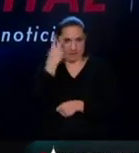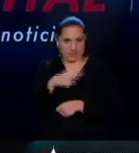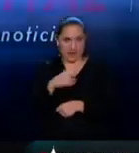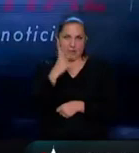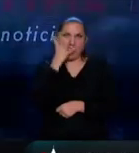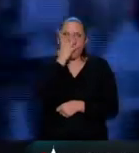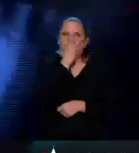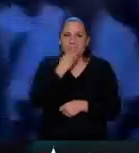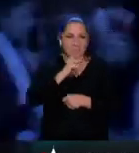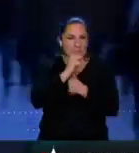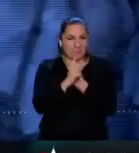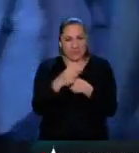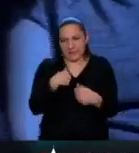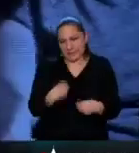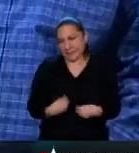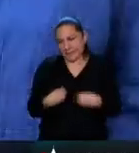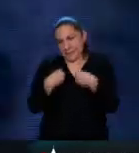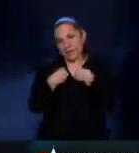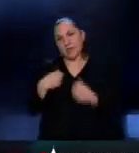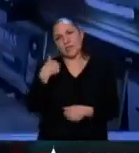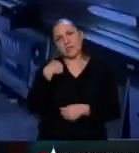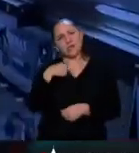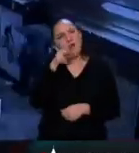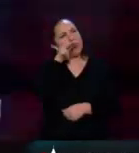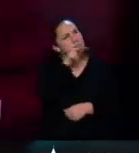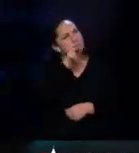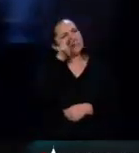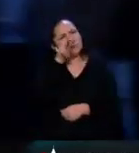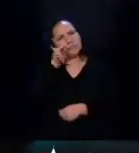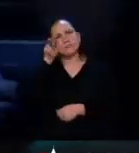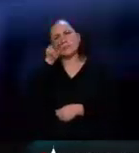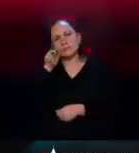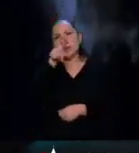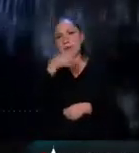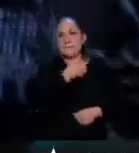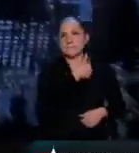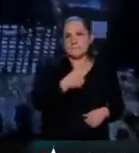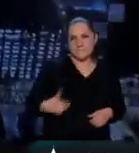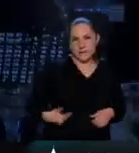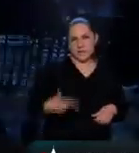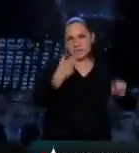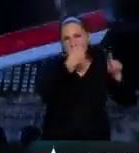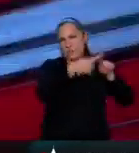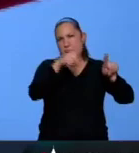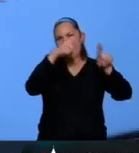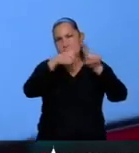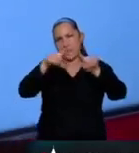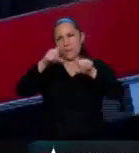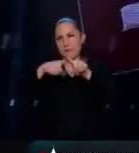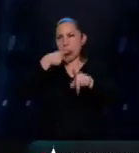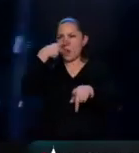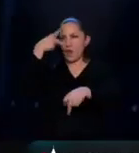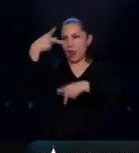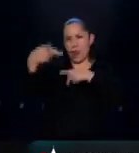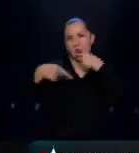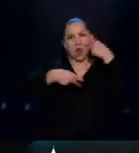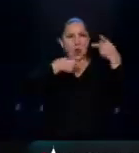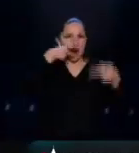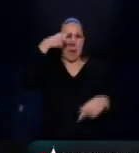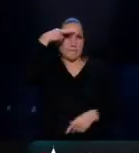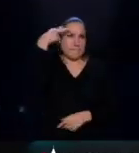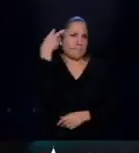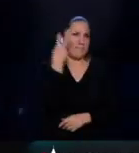he visto tantos presidentes llenarse la boca con el vocablo México, con modificar